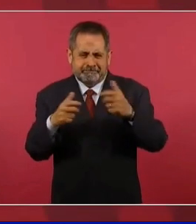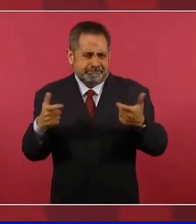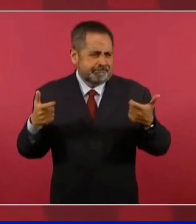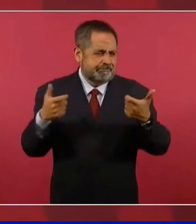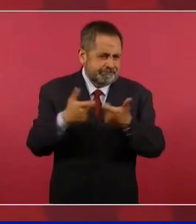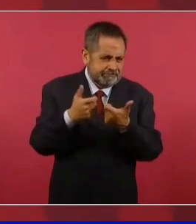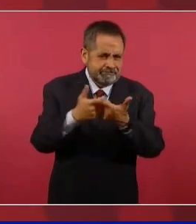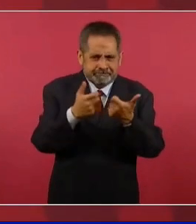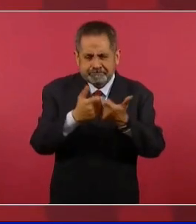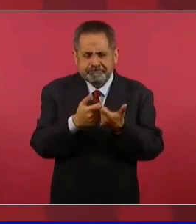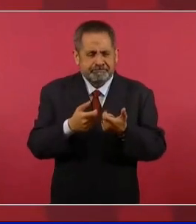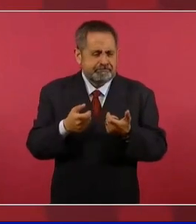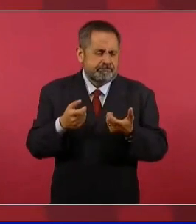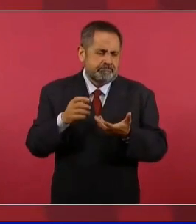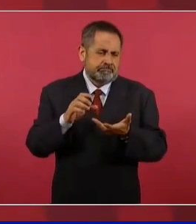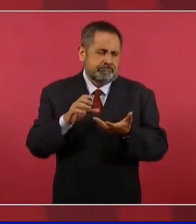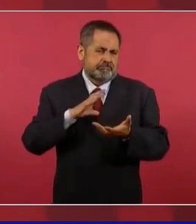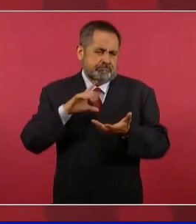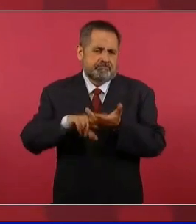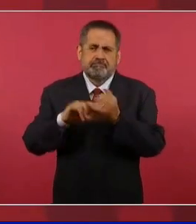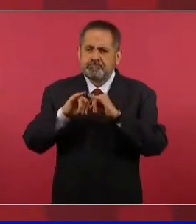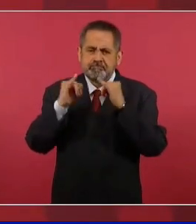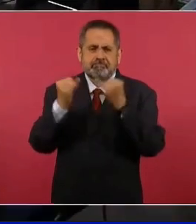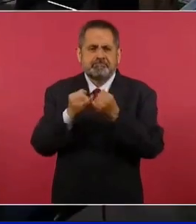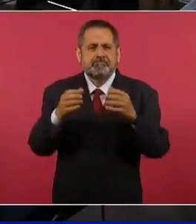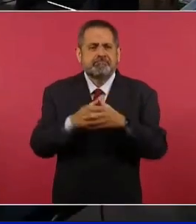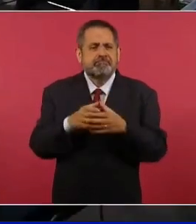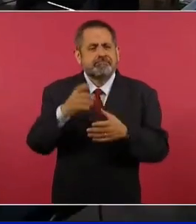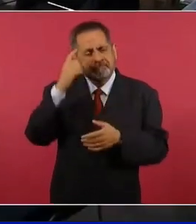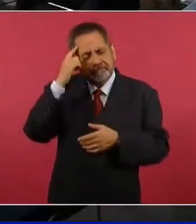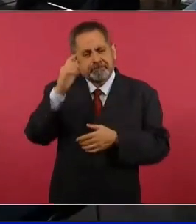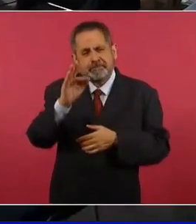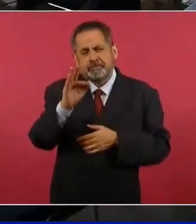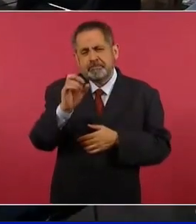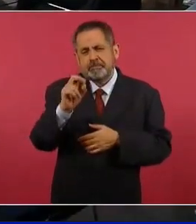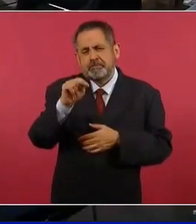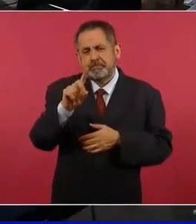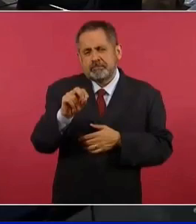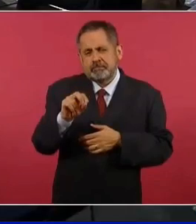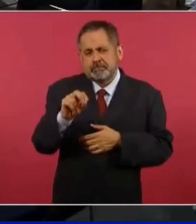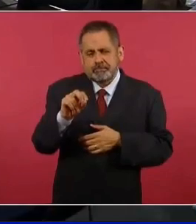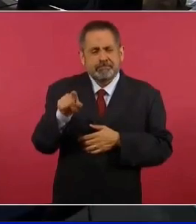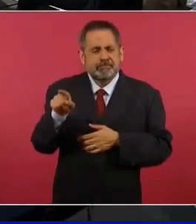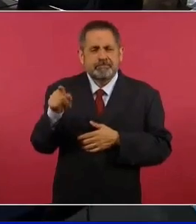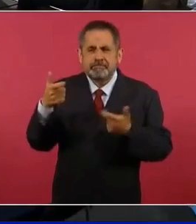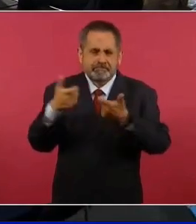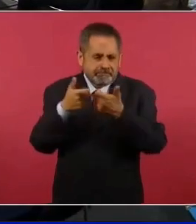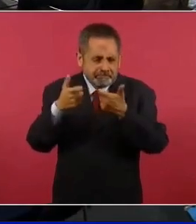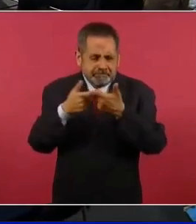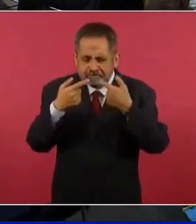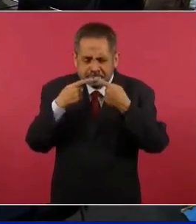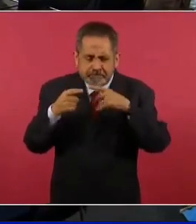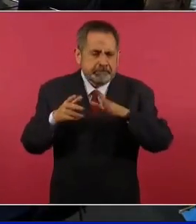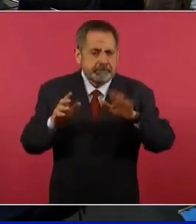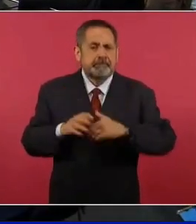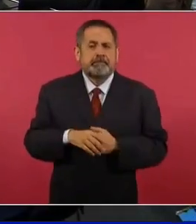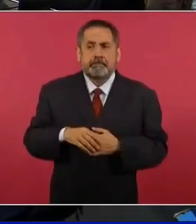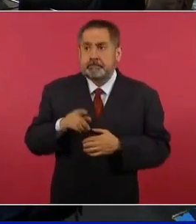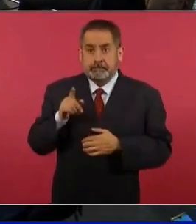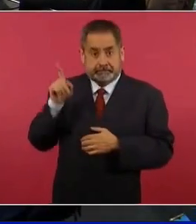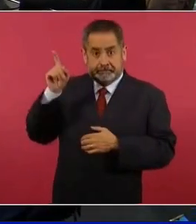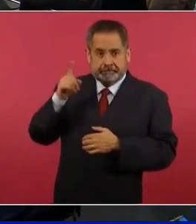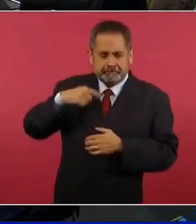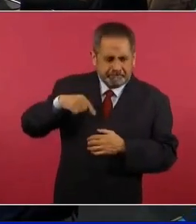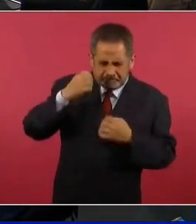de los que manejan fondos de inversión y se hacen